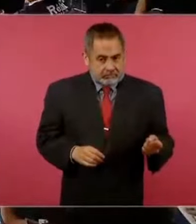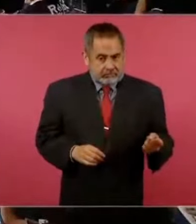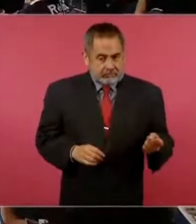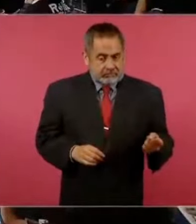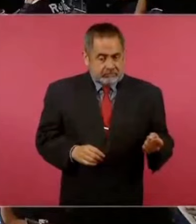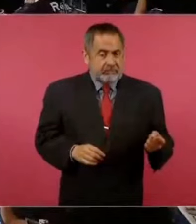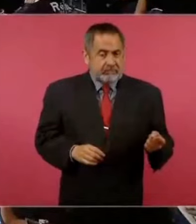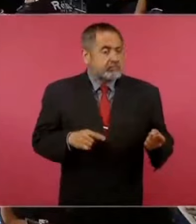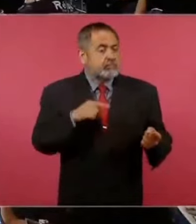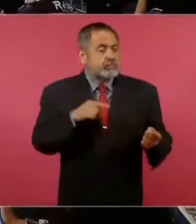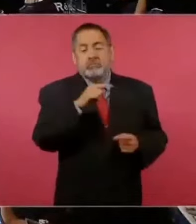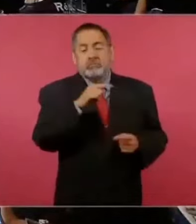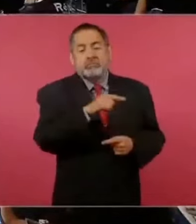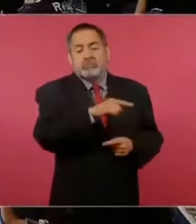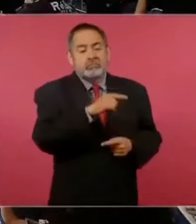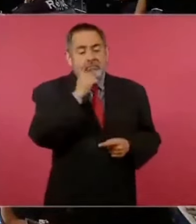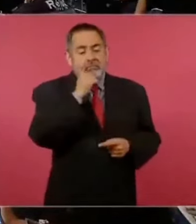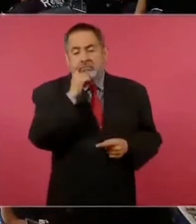salgan con cosas